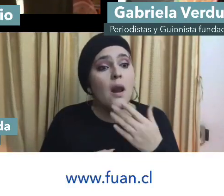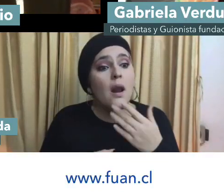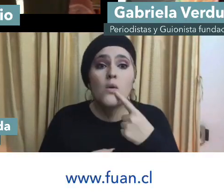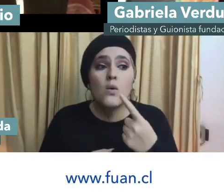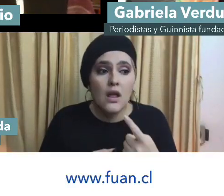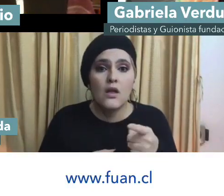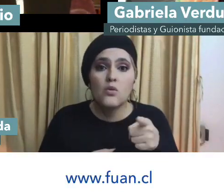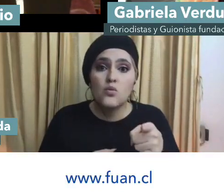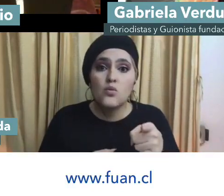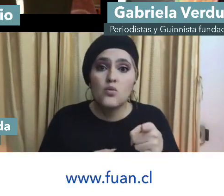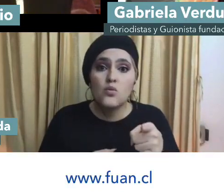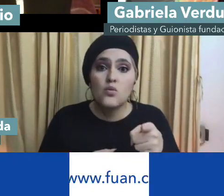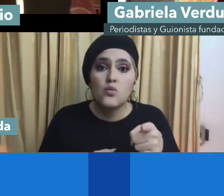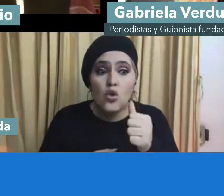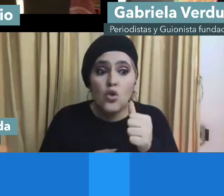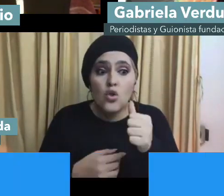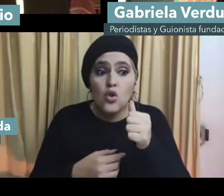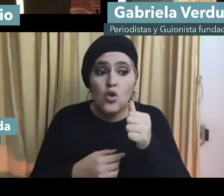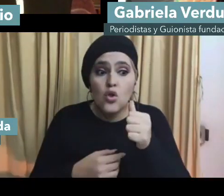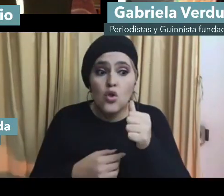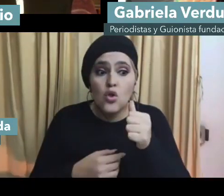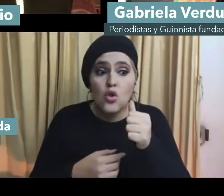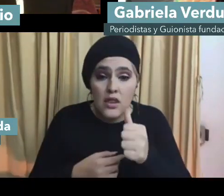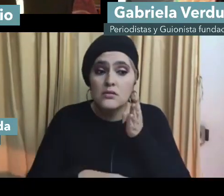días? Tenemos que preocuparnos por eso. Sí.